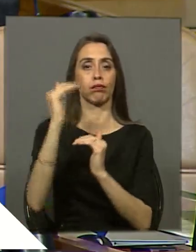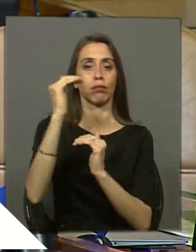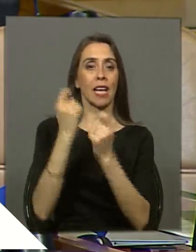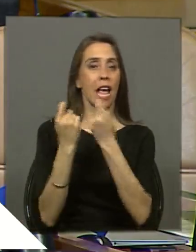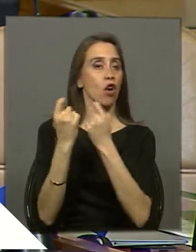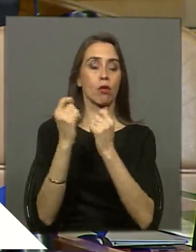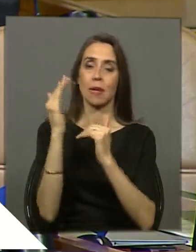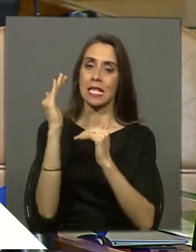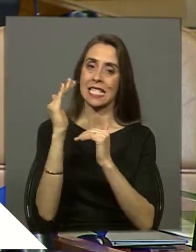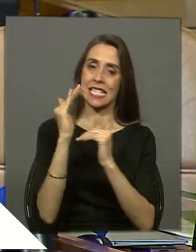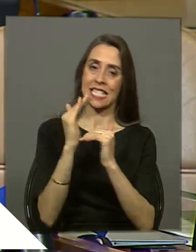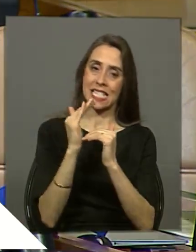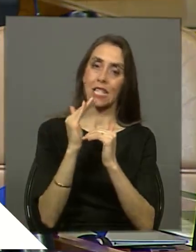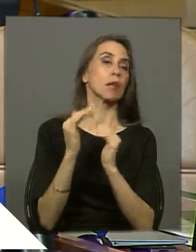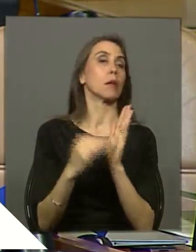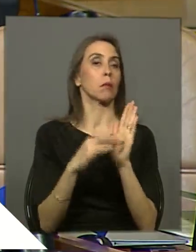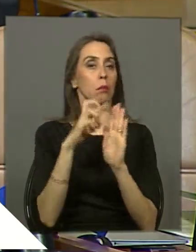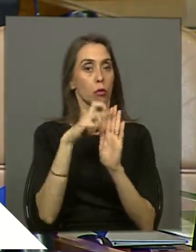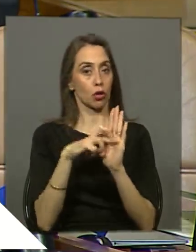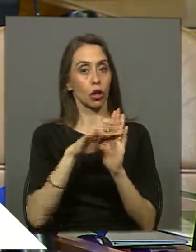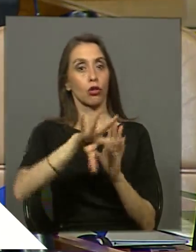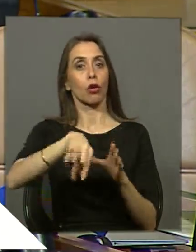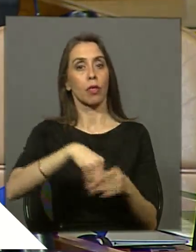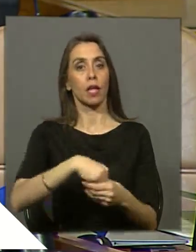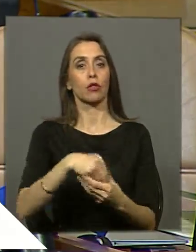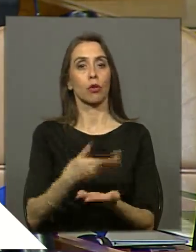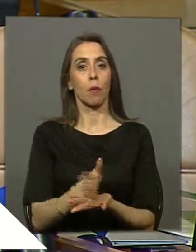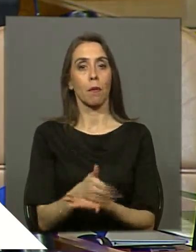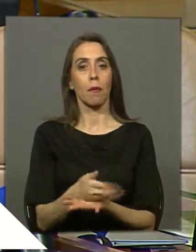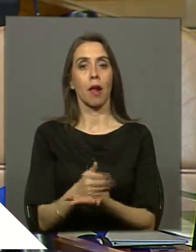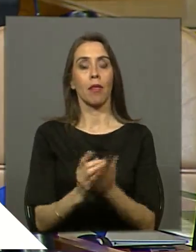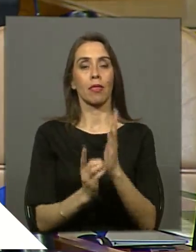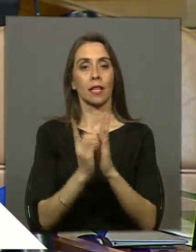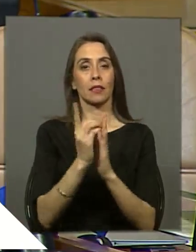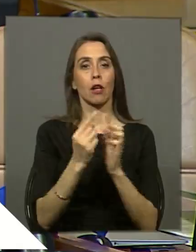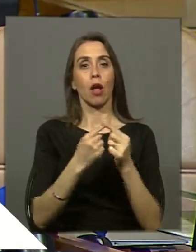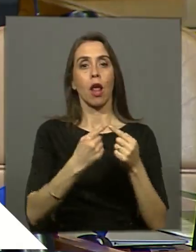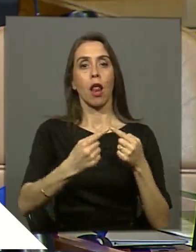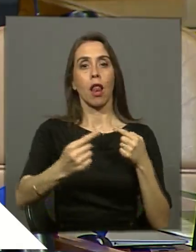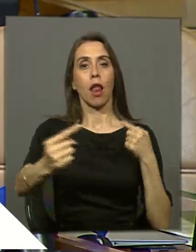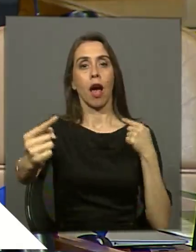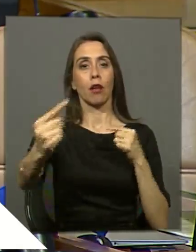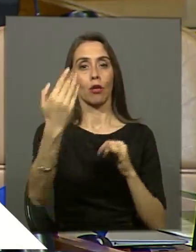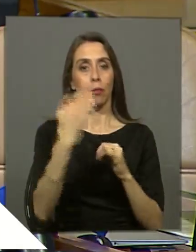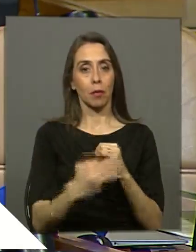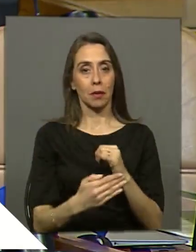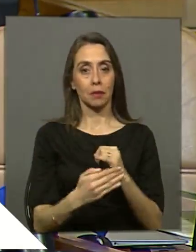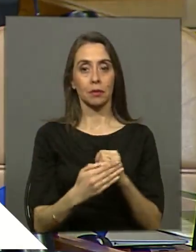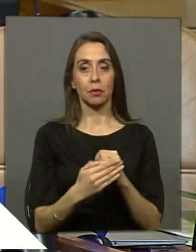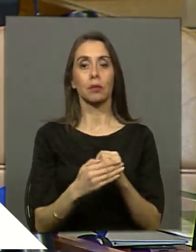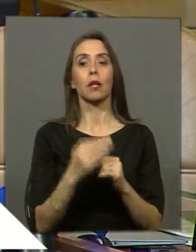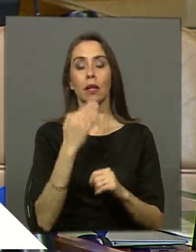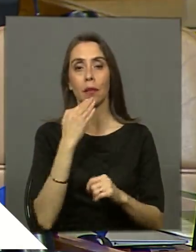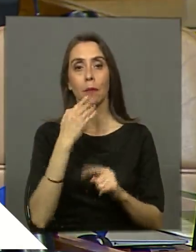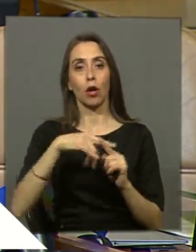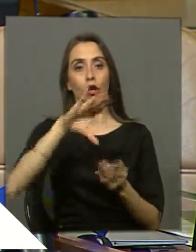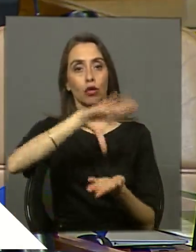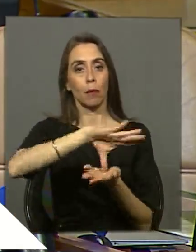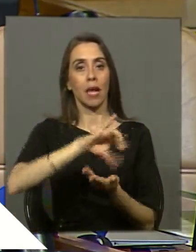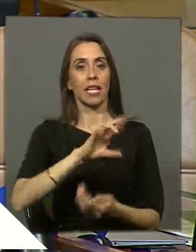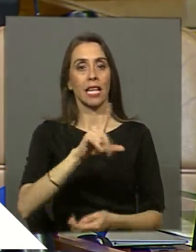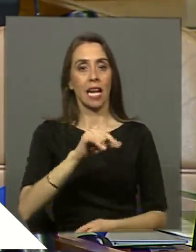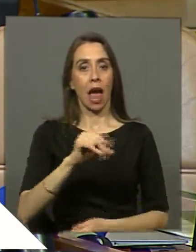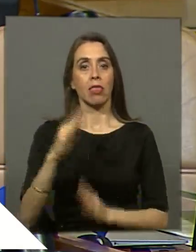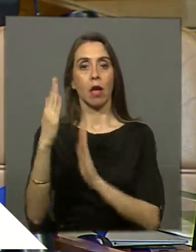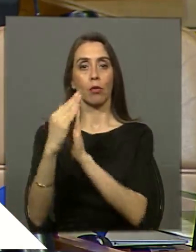iniciativa que debería ser considerada como parte de una estrategia de desarrollo de largo plazo del mismo modo que lo han hecho países como Irlanda o